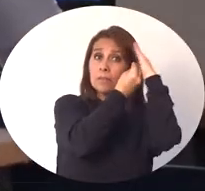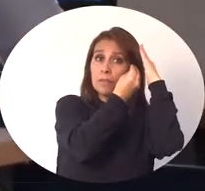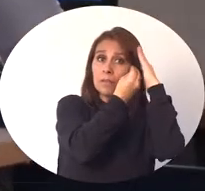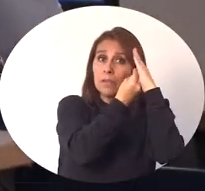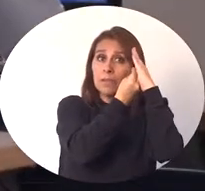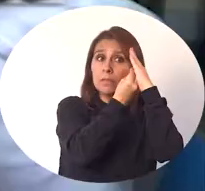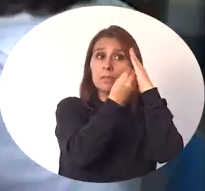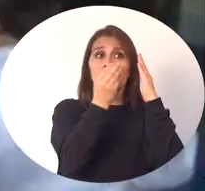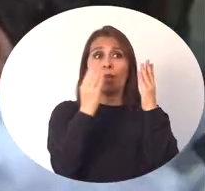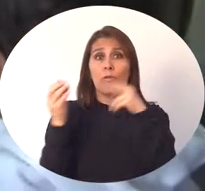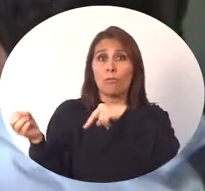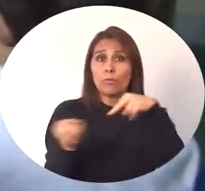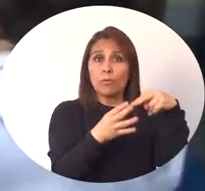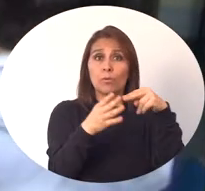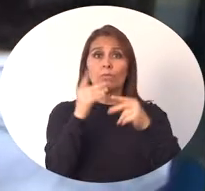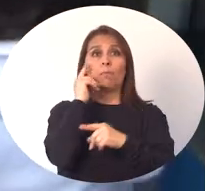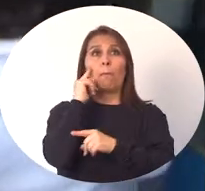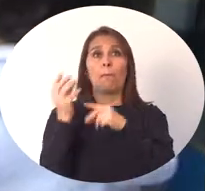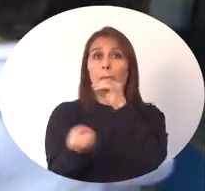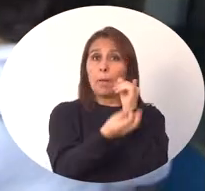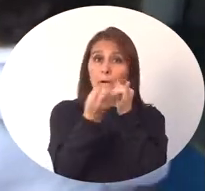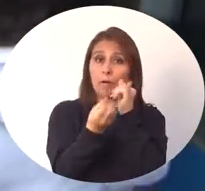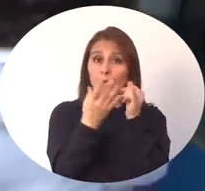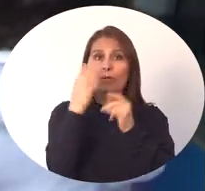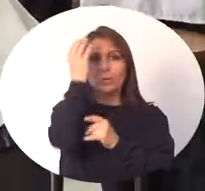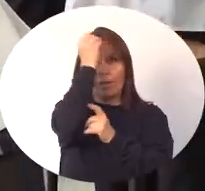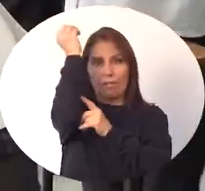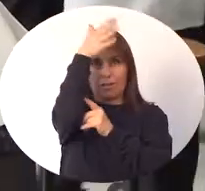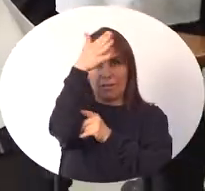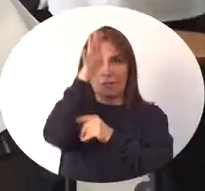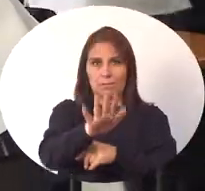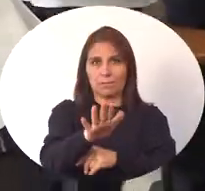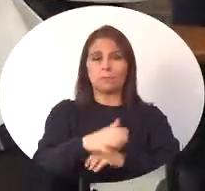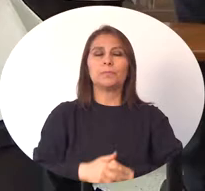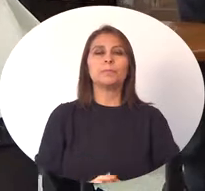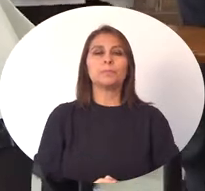educativos, pedagógicos y didácticos.